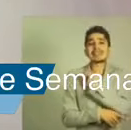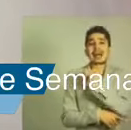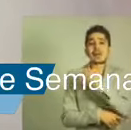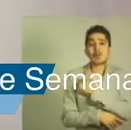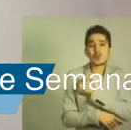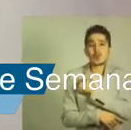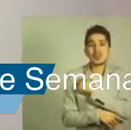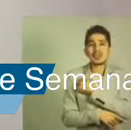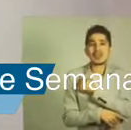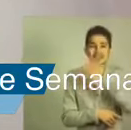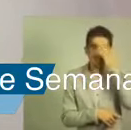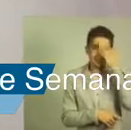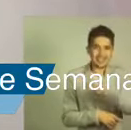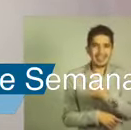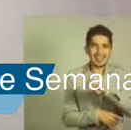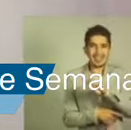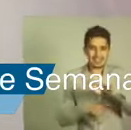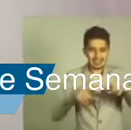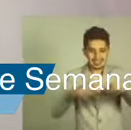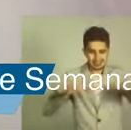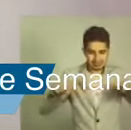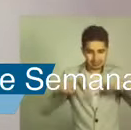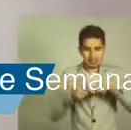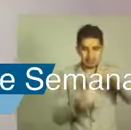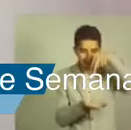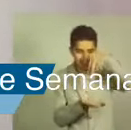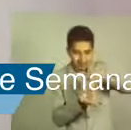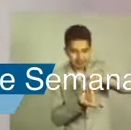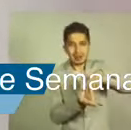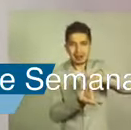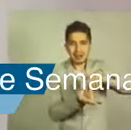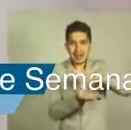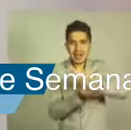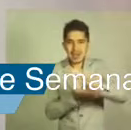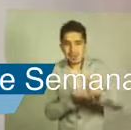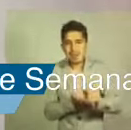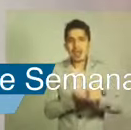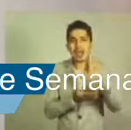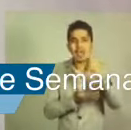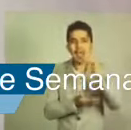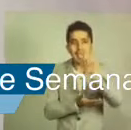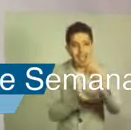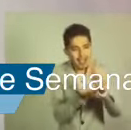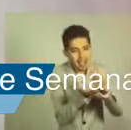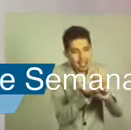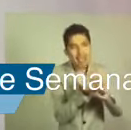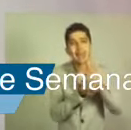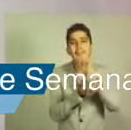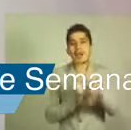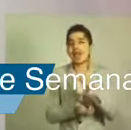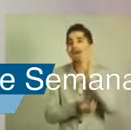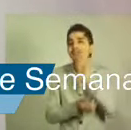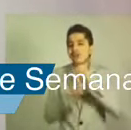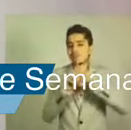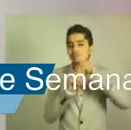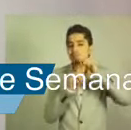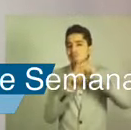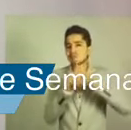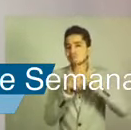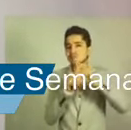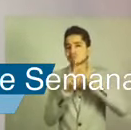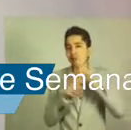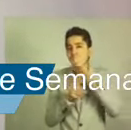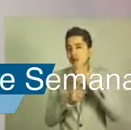los sanitizantes famosos, con gel antibacterial, medición de la temperatura,